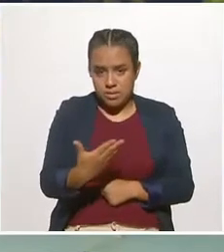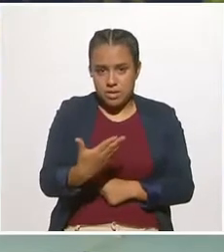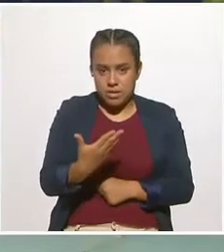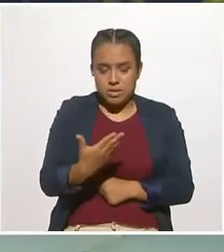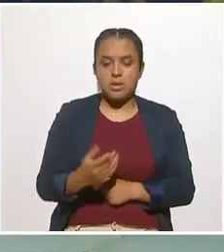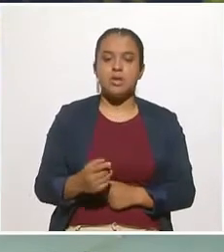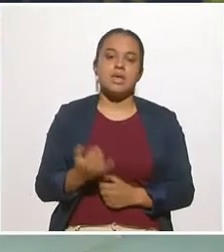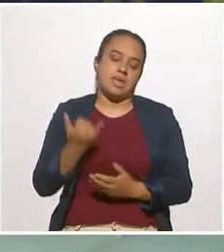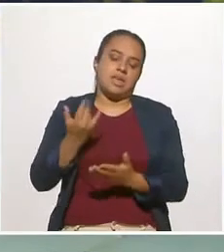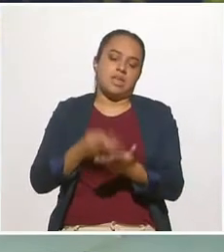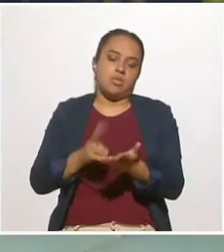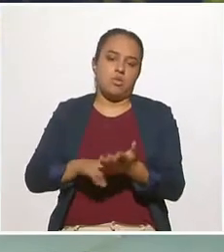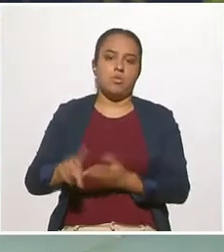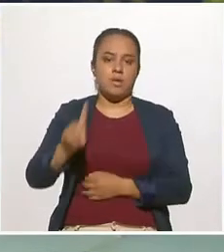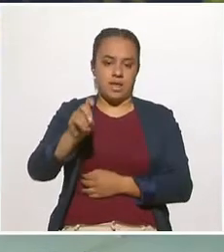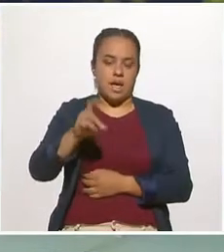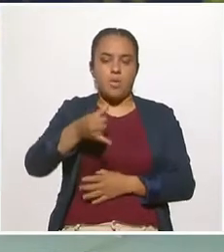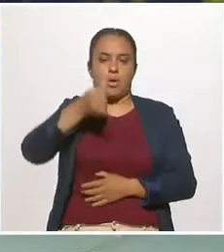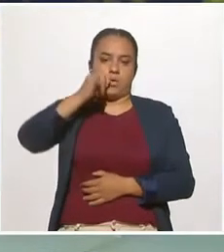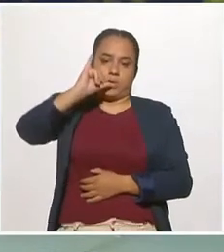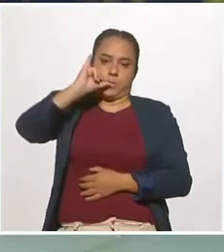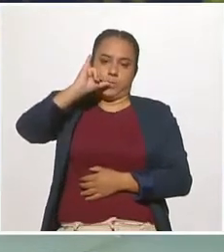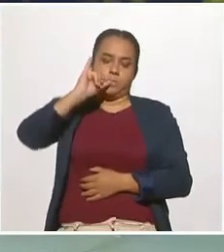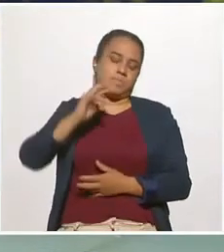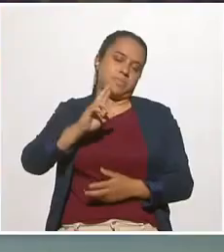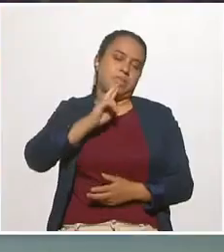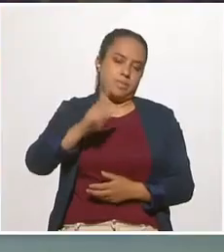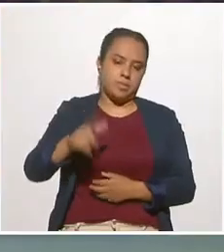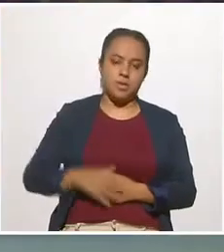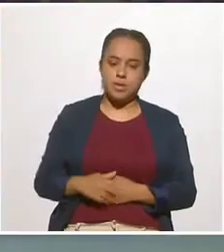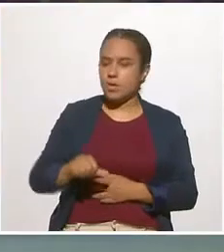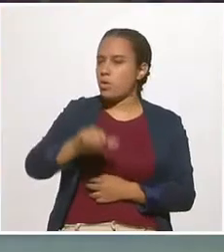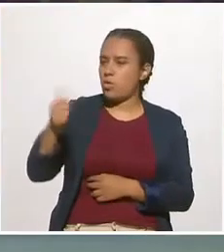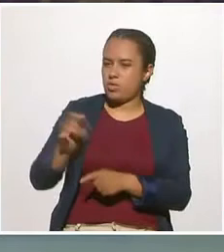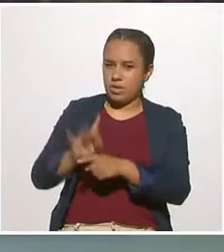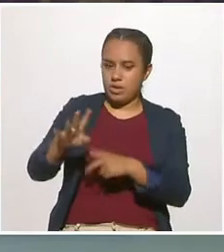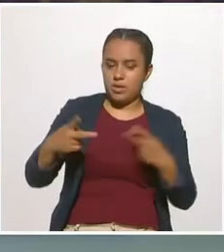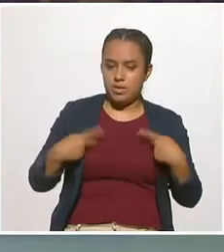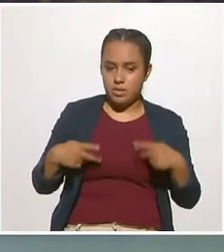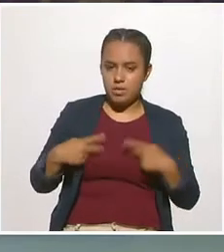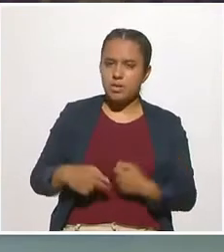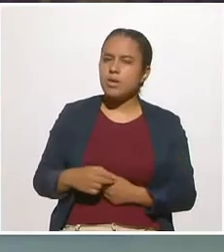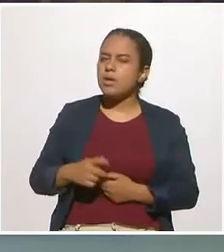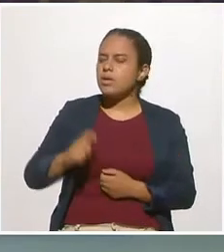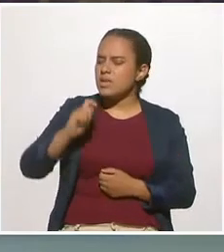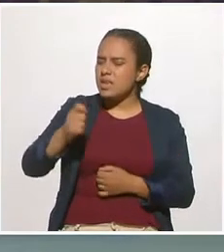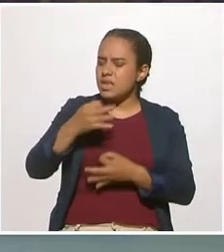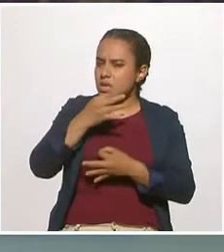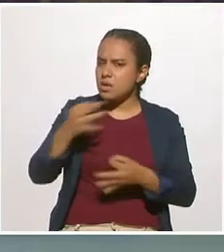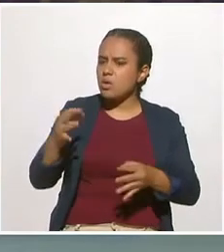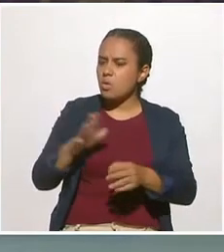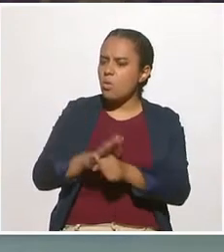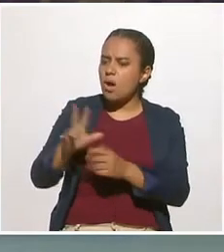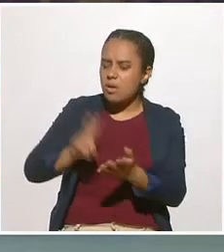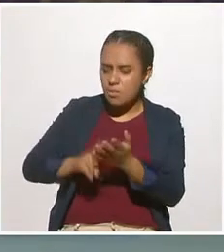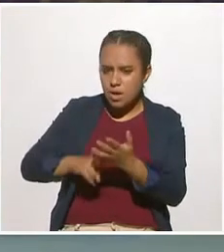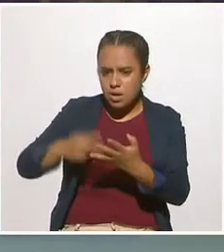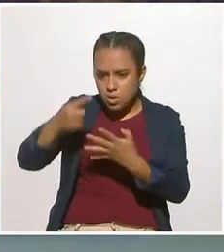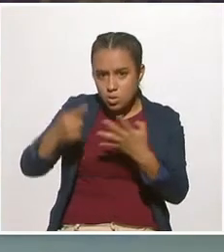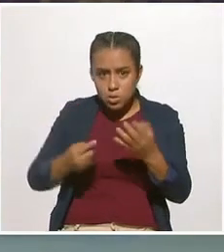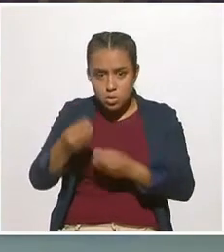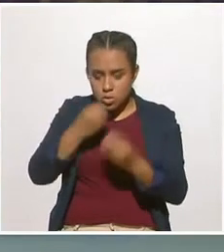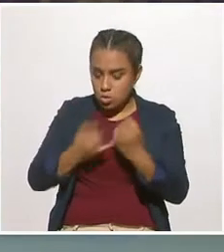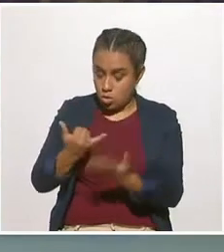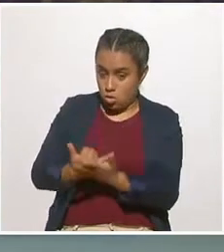Así es. Nos pregunta Esme Quirós, ¿puede informar respecto al valor nutricional del yogurt de